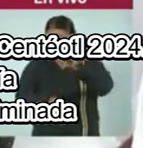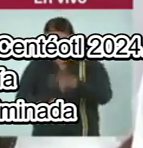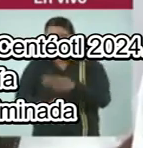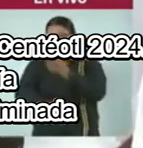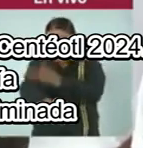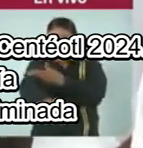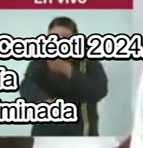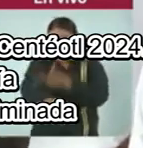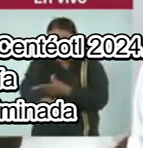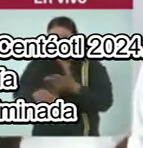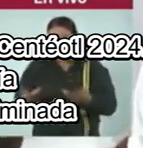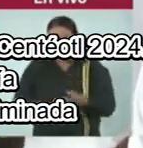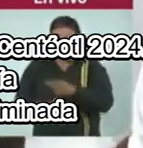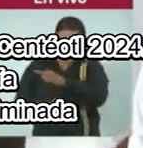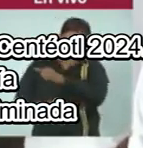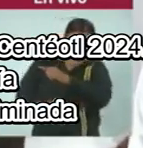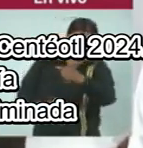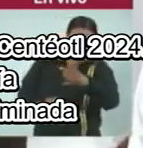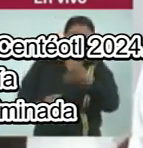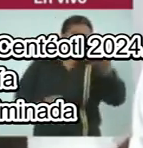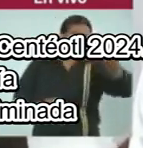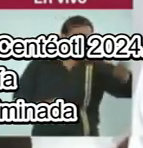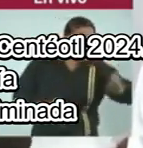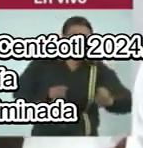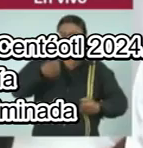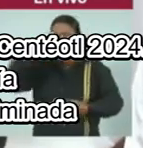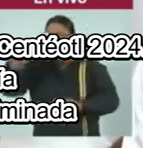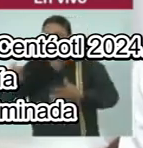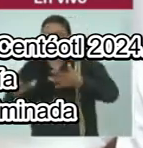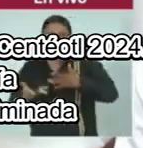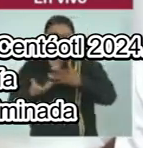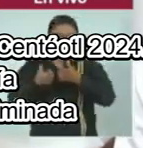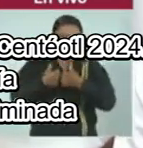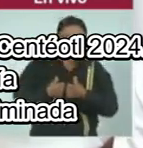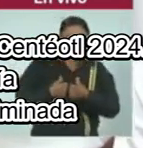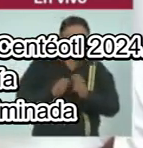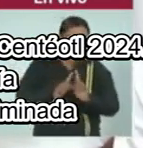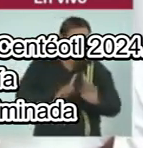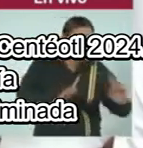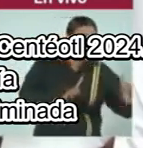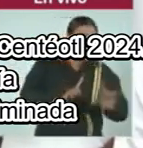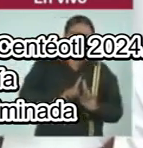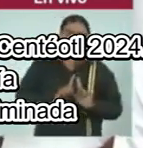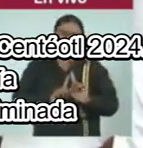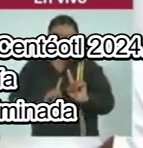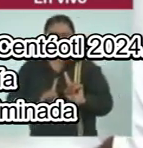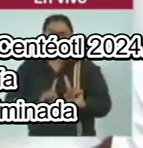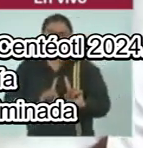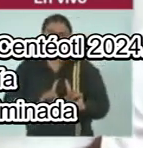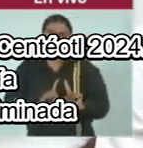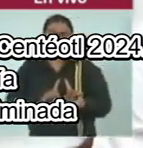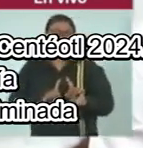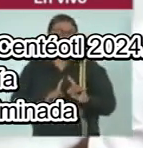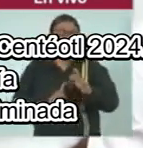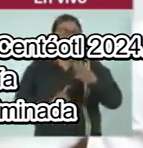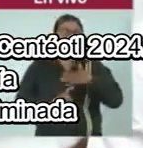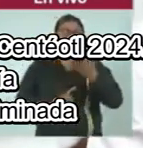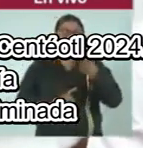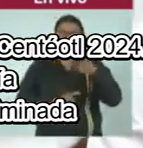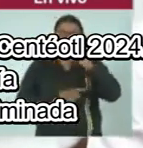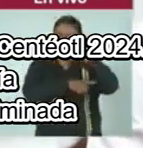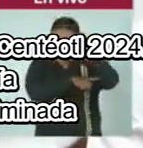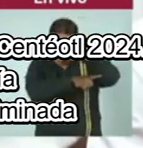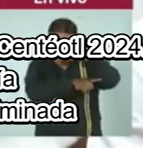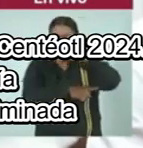uno de ellos este pues saludaba y yo me quedaba ahí y sí estaba con la con la cara Baja porque pues estaba la